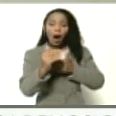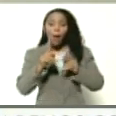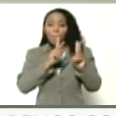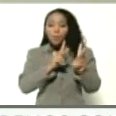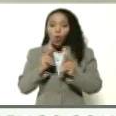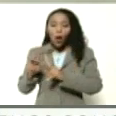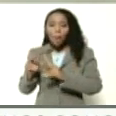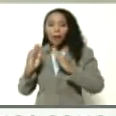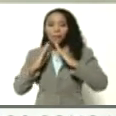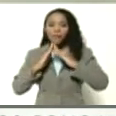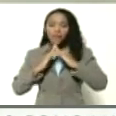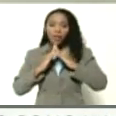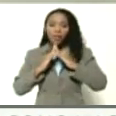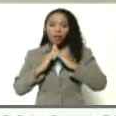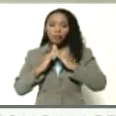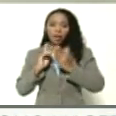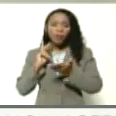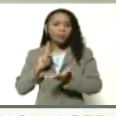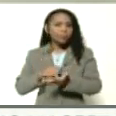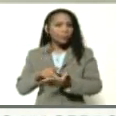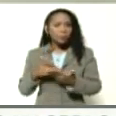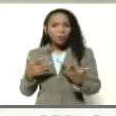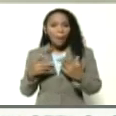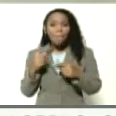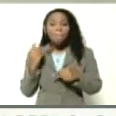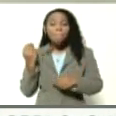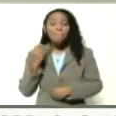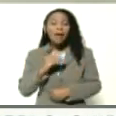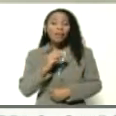de vivienda, llegándose a más de